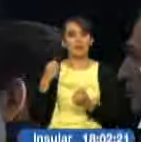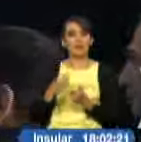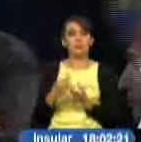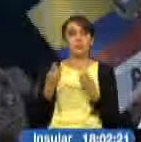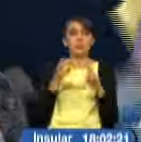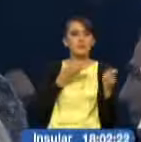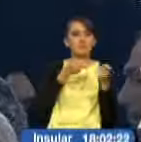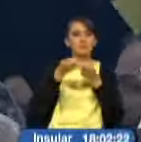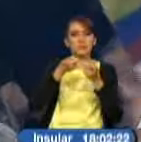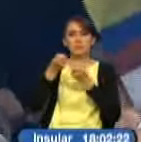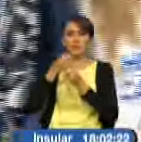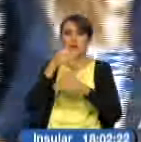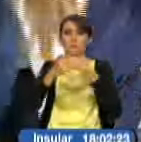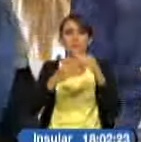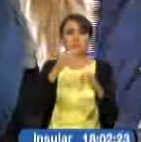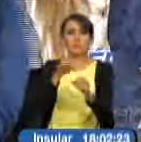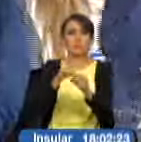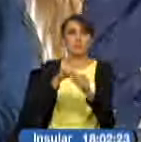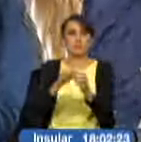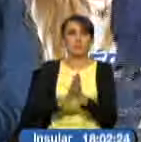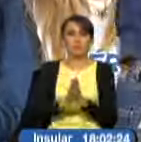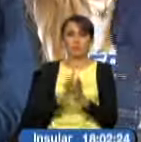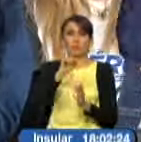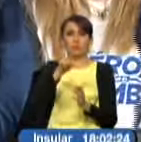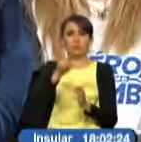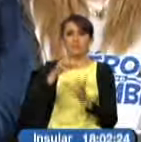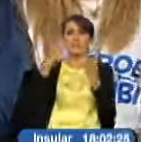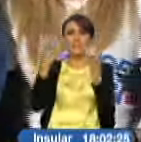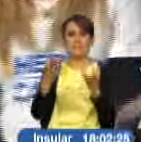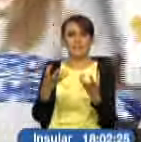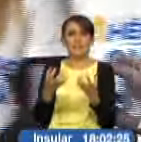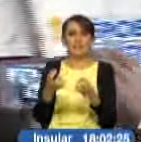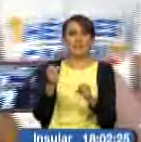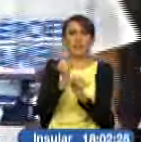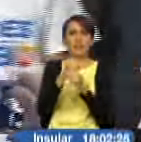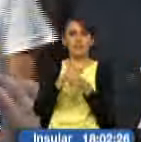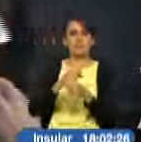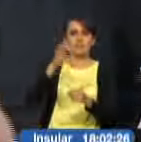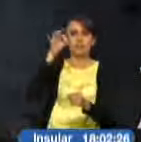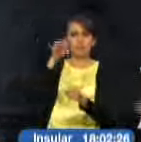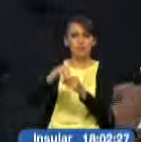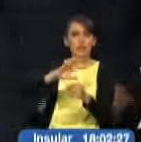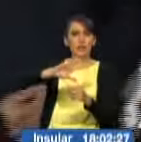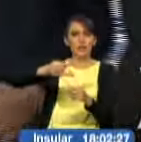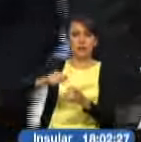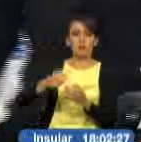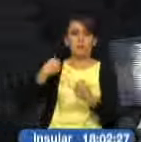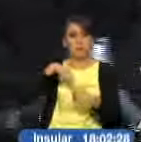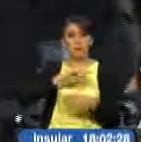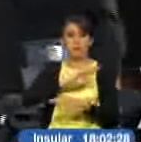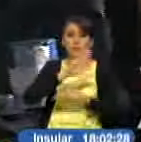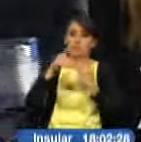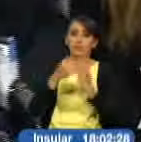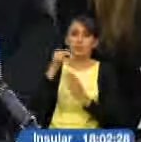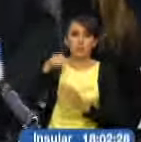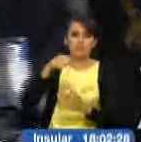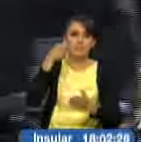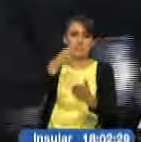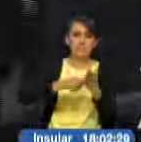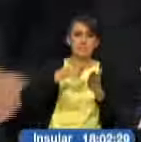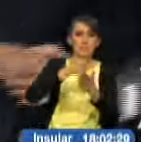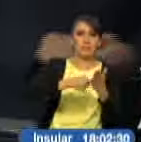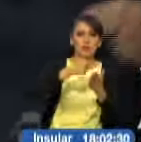buscó posicionar el fraude. Pretende hacer un fraude en el Ecuador, por eso estamos aquí, para luchar